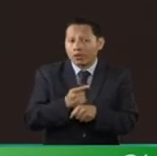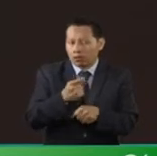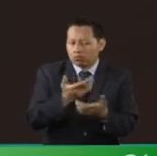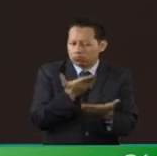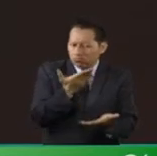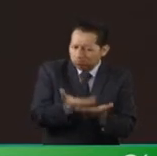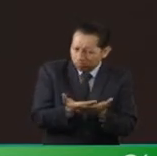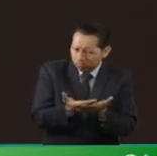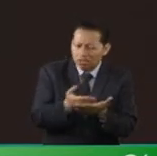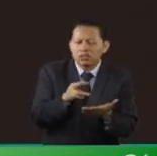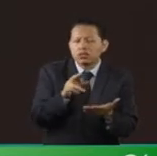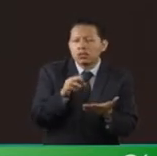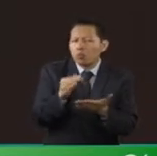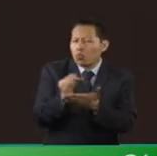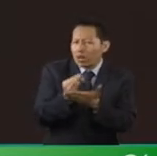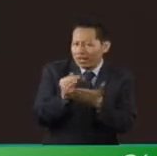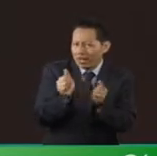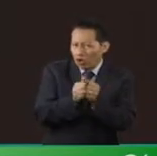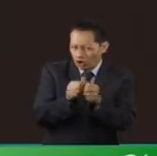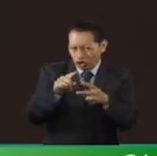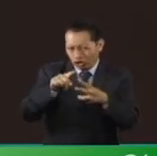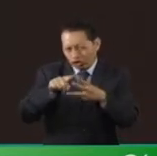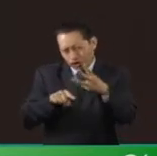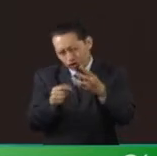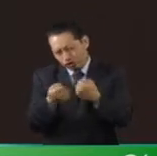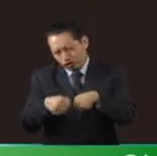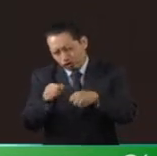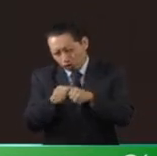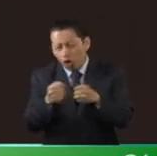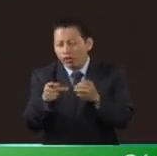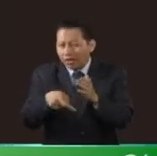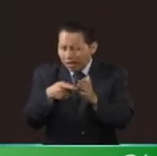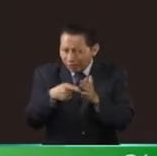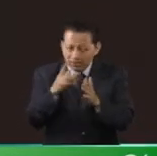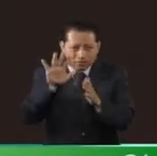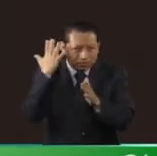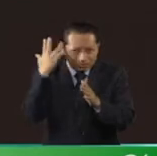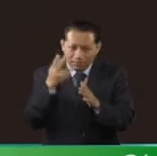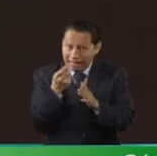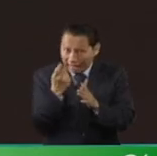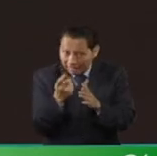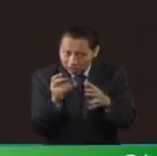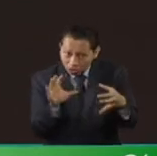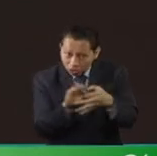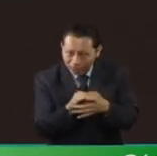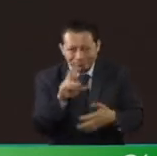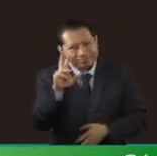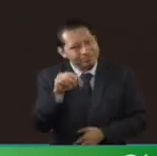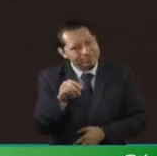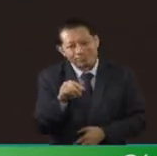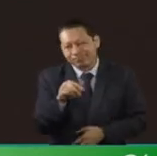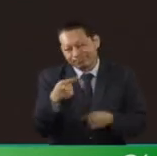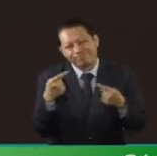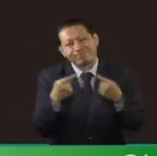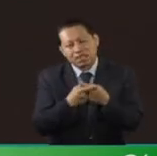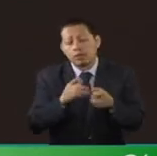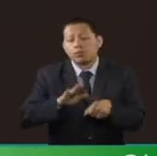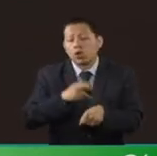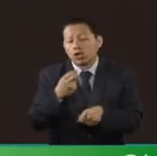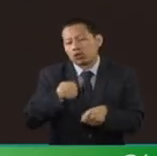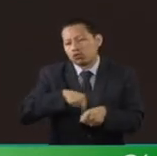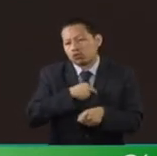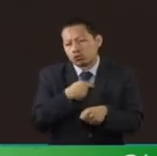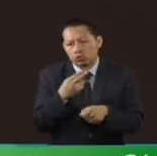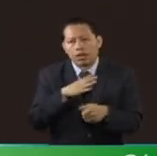reforma, Morena y sus aliados, otra vez fast track, no es eso. Es por eso que proponemos esta moción de